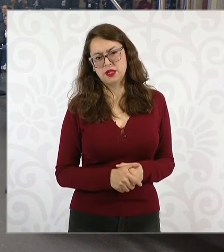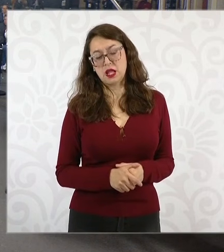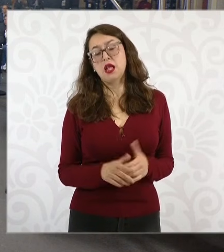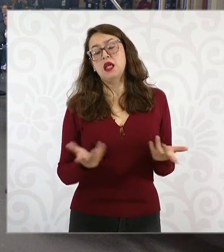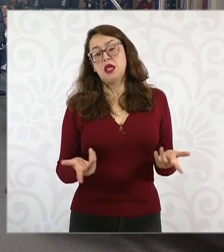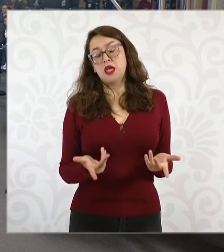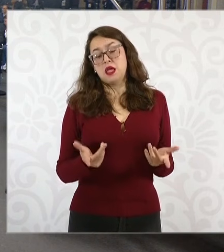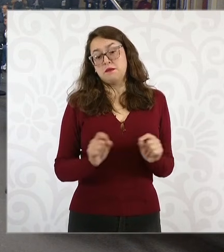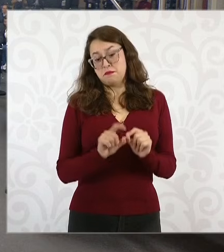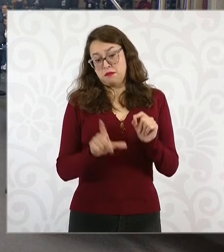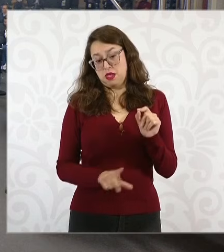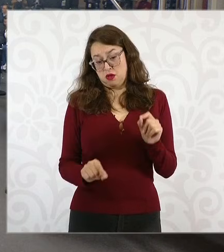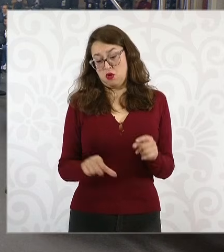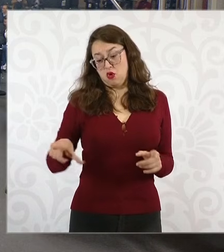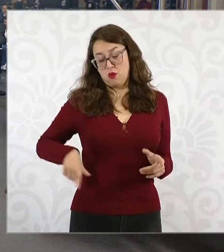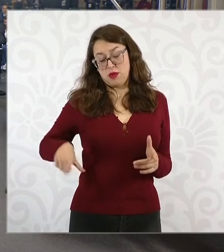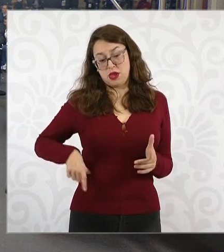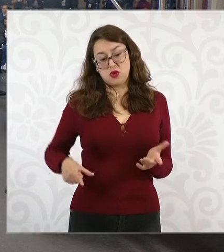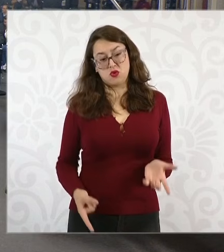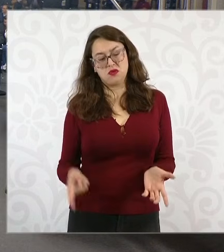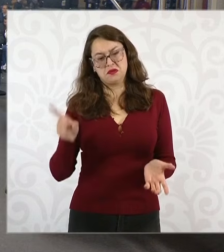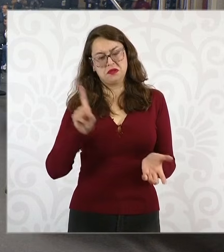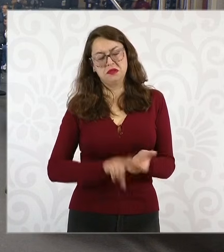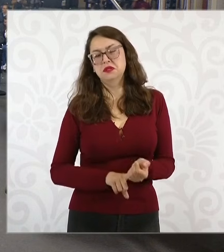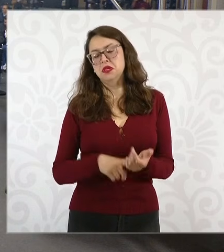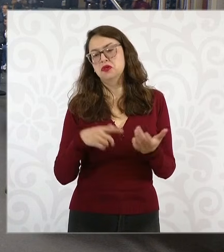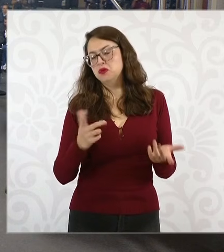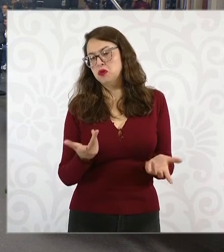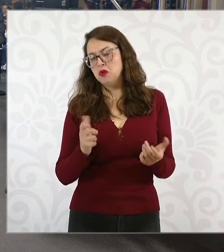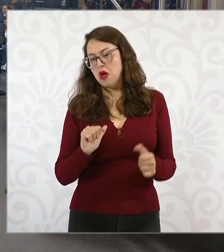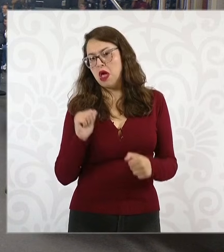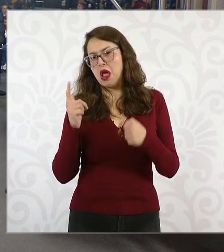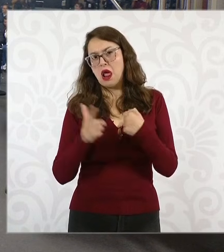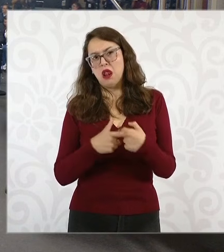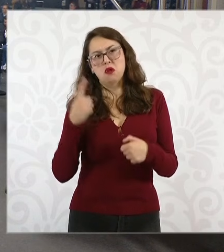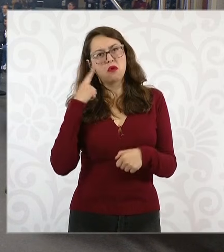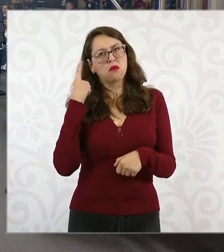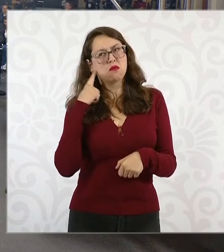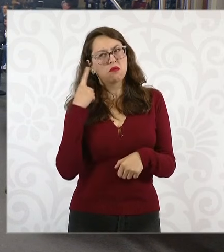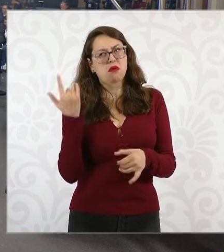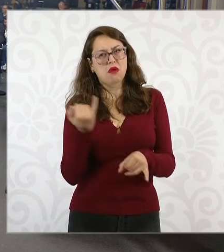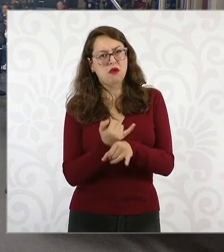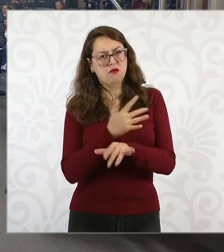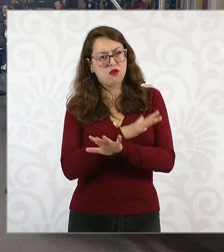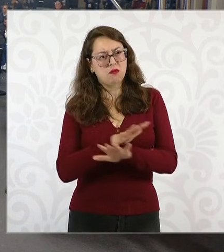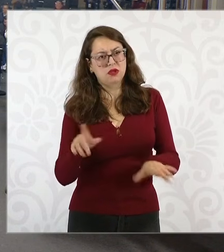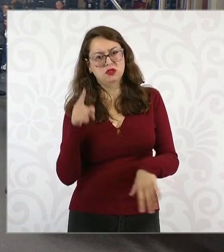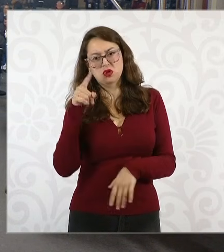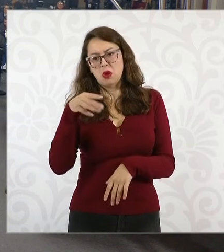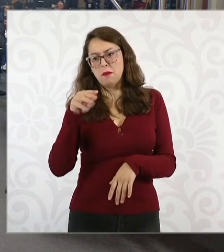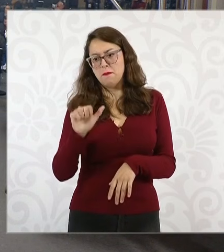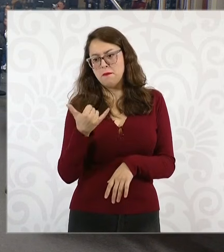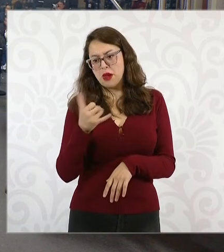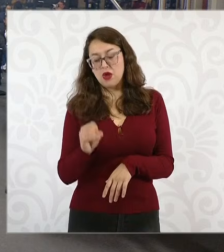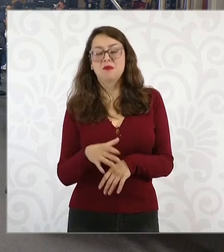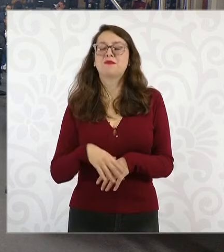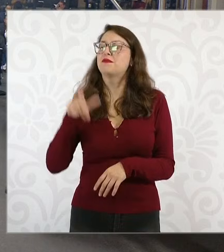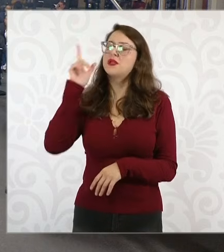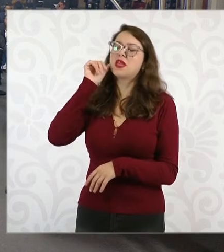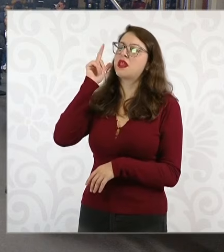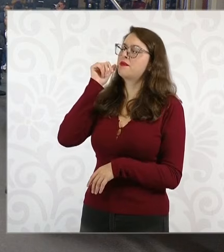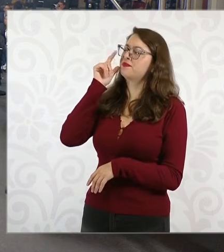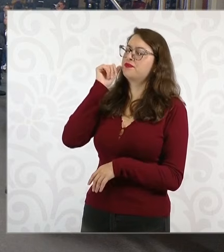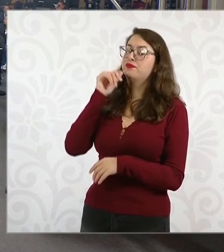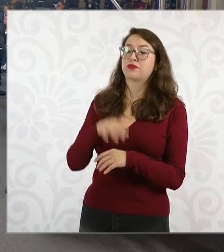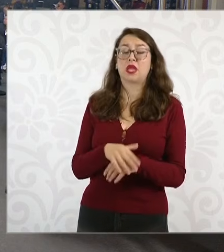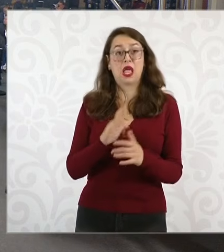México en cuanto a la participación de Estados Unidos en la detención del Mayo Zambada? Bueno, ya mañana vamos a hablar de eso. Si se